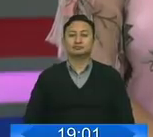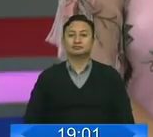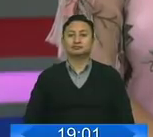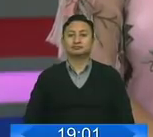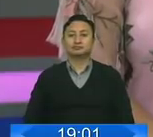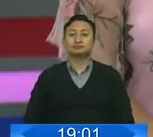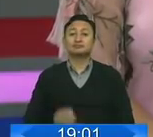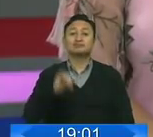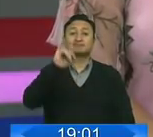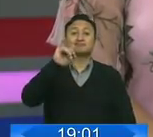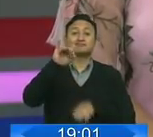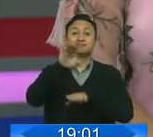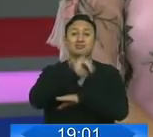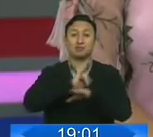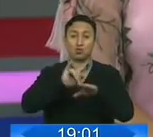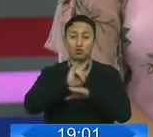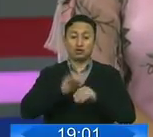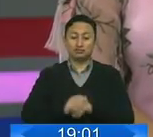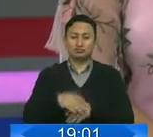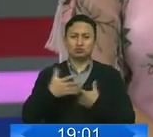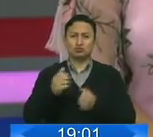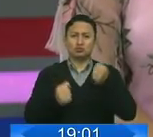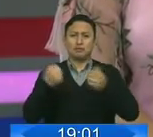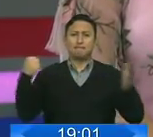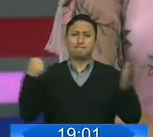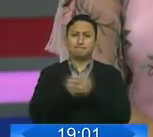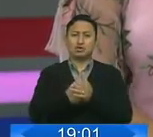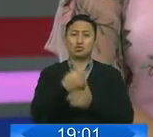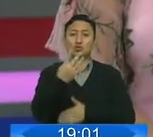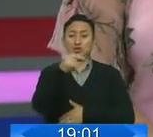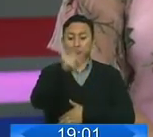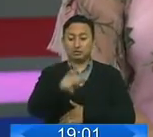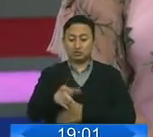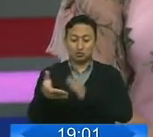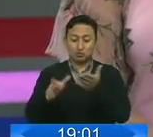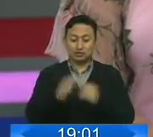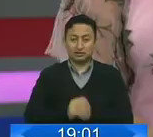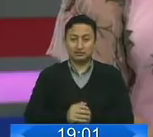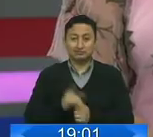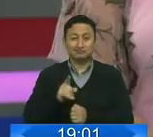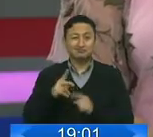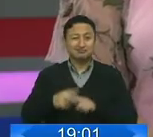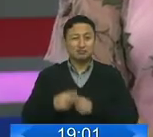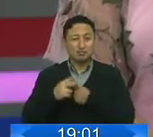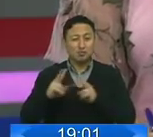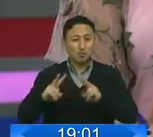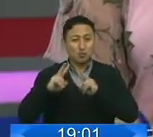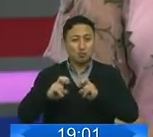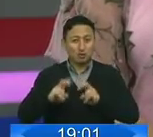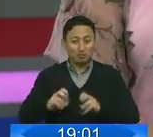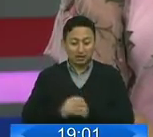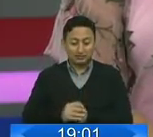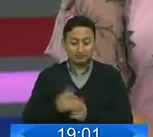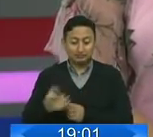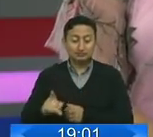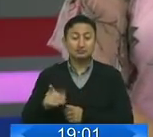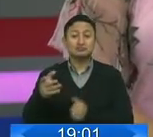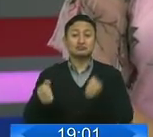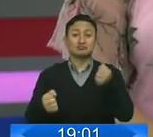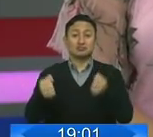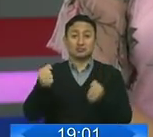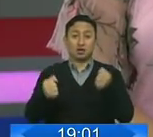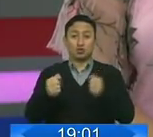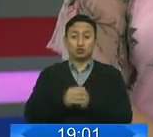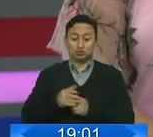En Babura, un accidente de tránsito dejó 4 personas fallecidas. Según las primeras indagaciones, se conoce que el auto en el que se movilizaban